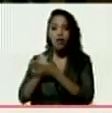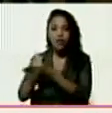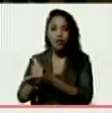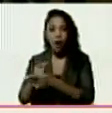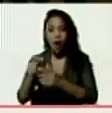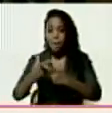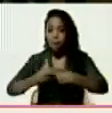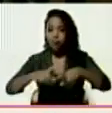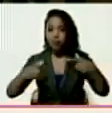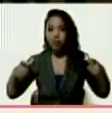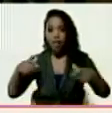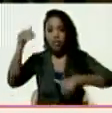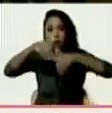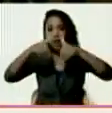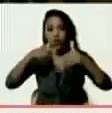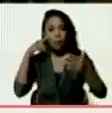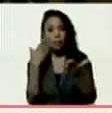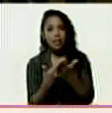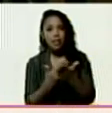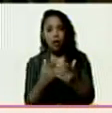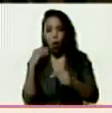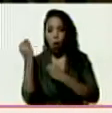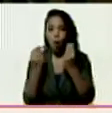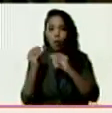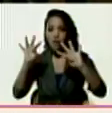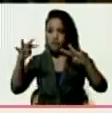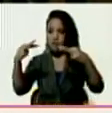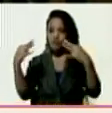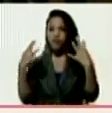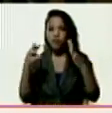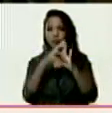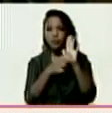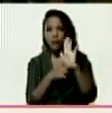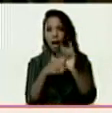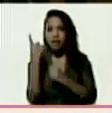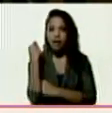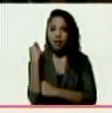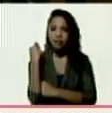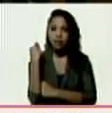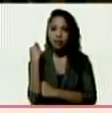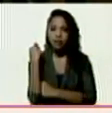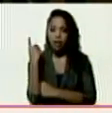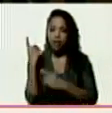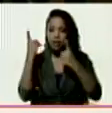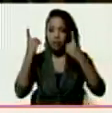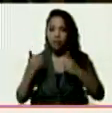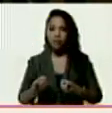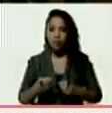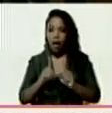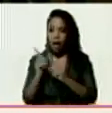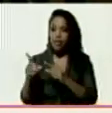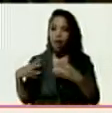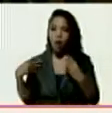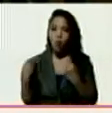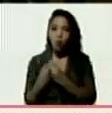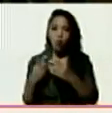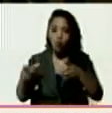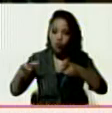votos de los presentes con el quórum reglamentario el día de ayer, se designó esta junta